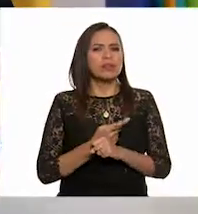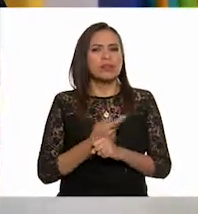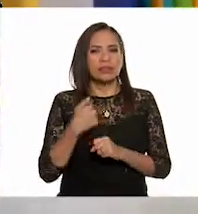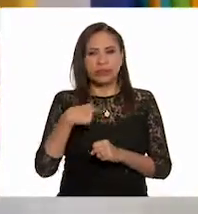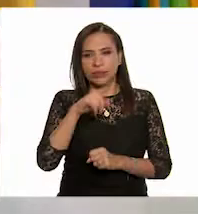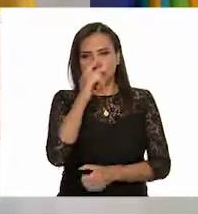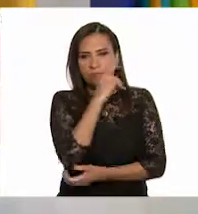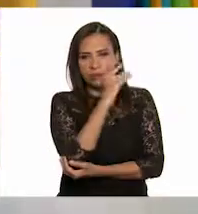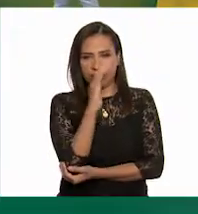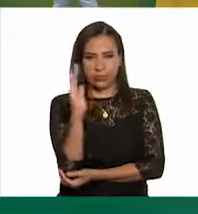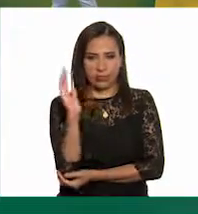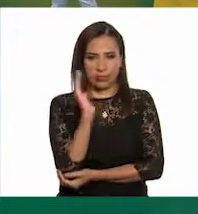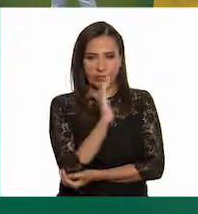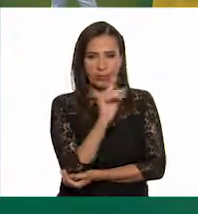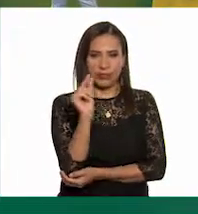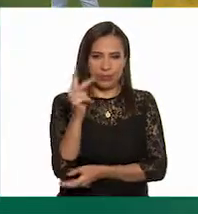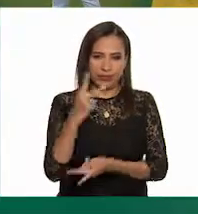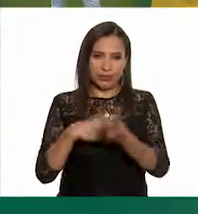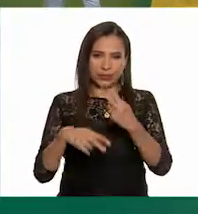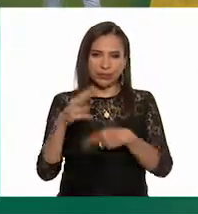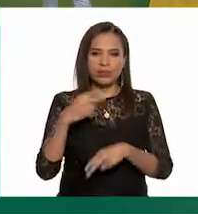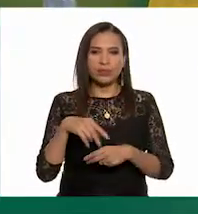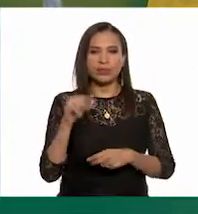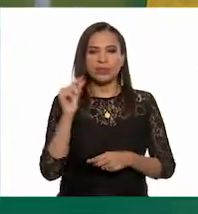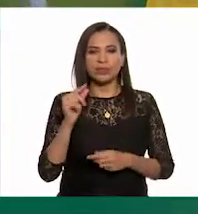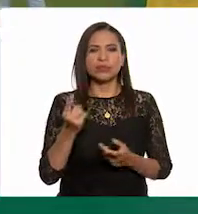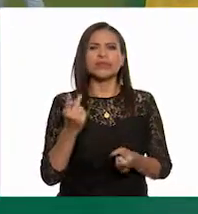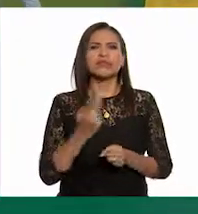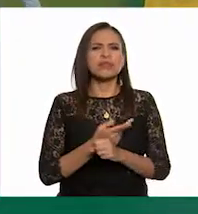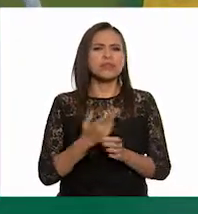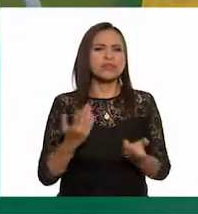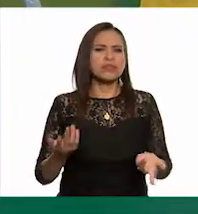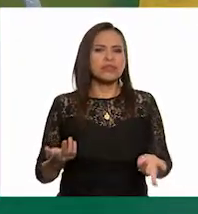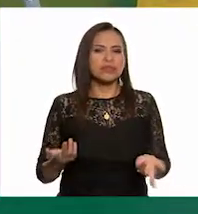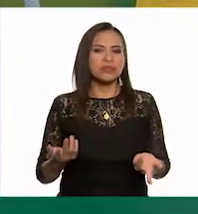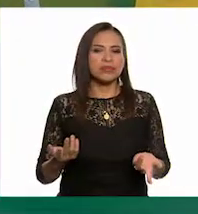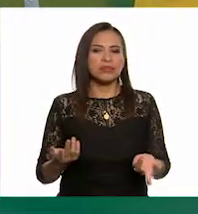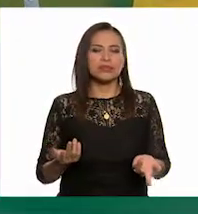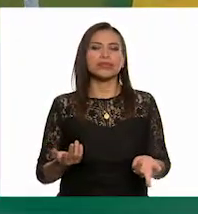al bosque. Ahorita vengo. ¿Sí? ¿Qué pasó?